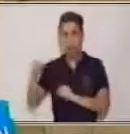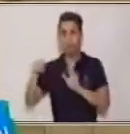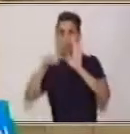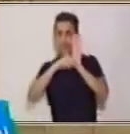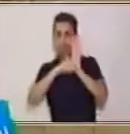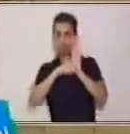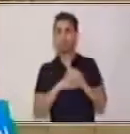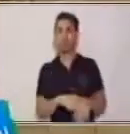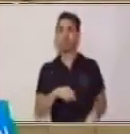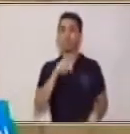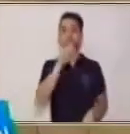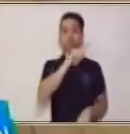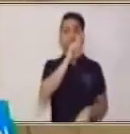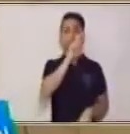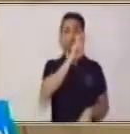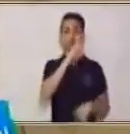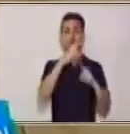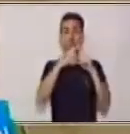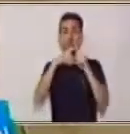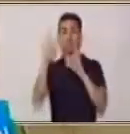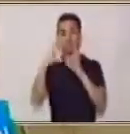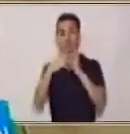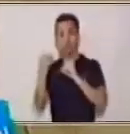por 4, 8 por 2,